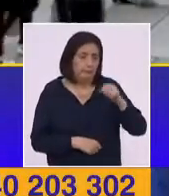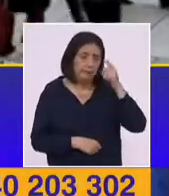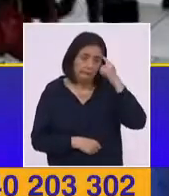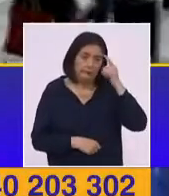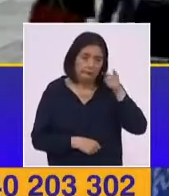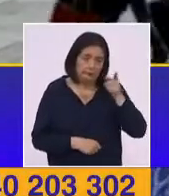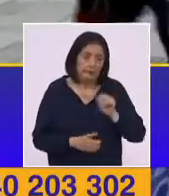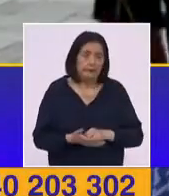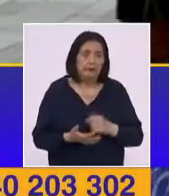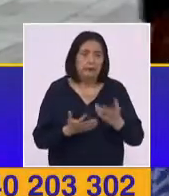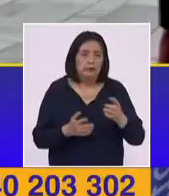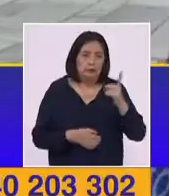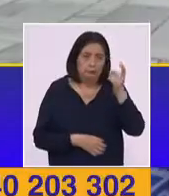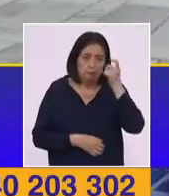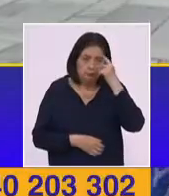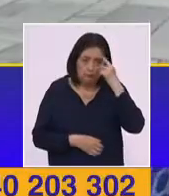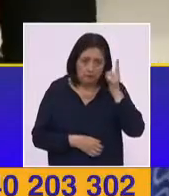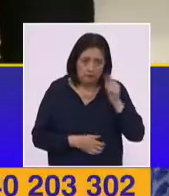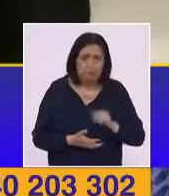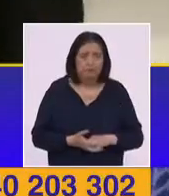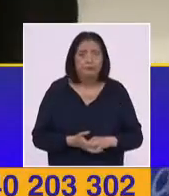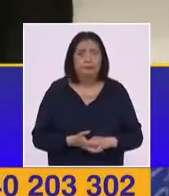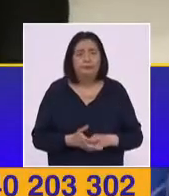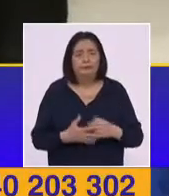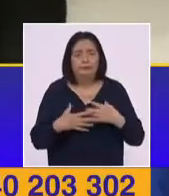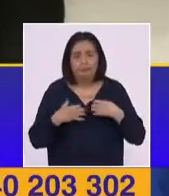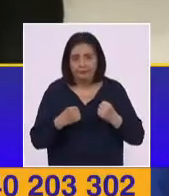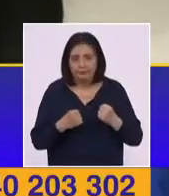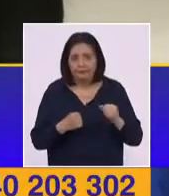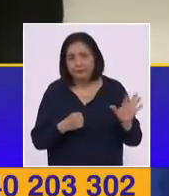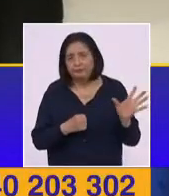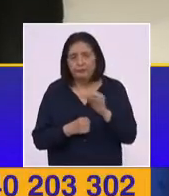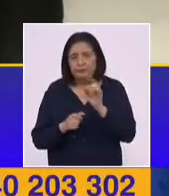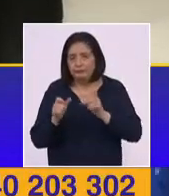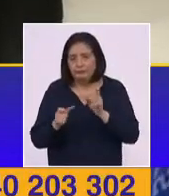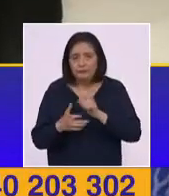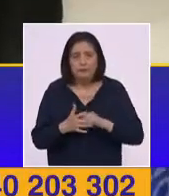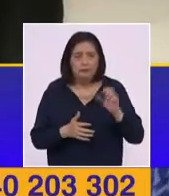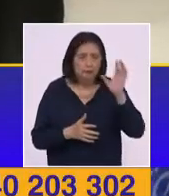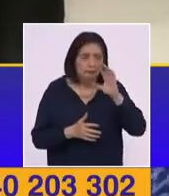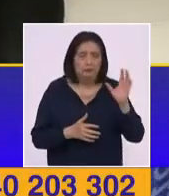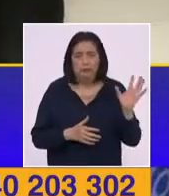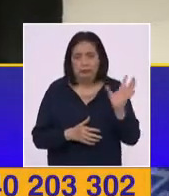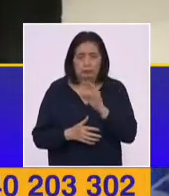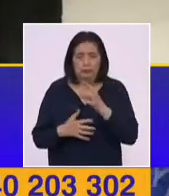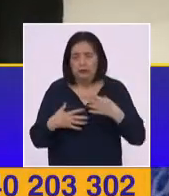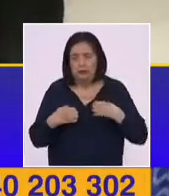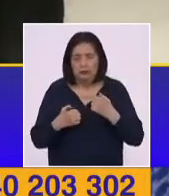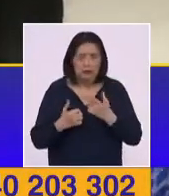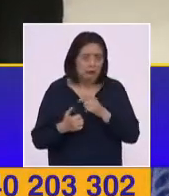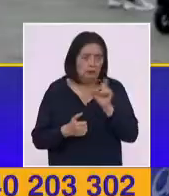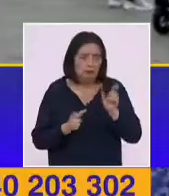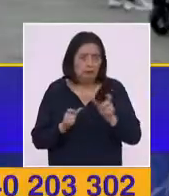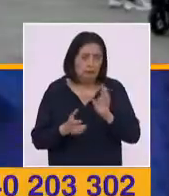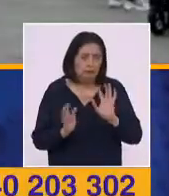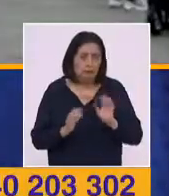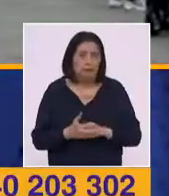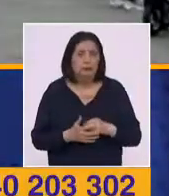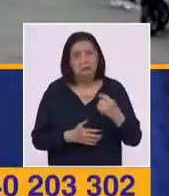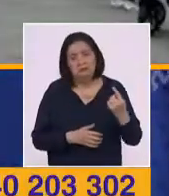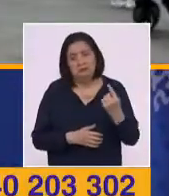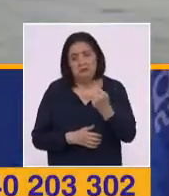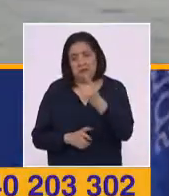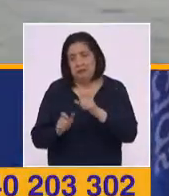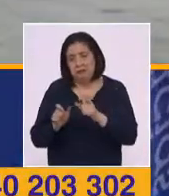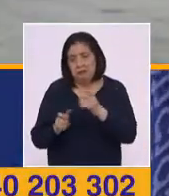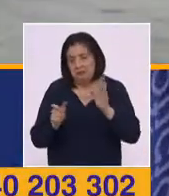esto se trata de una política de salubridad pública, de buscar el bien común de todas las personas. Lógicamente, cada uno